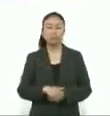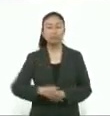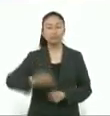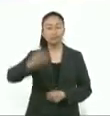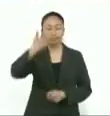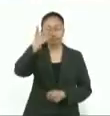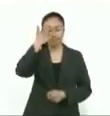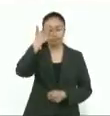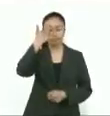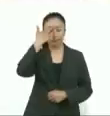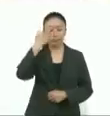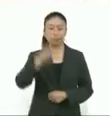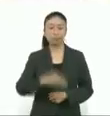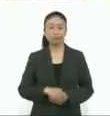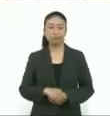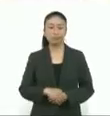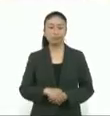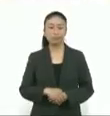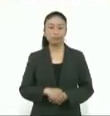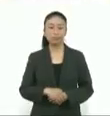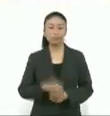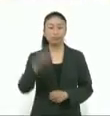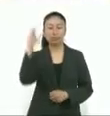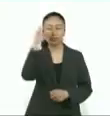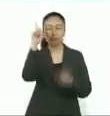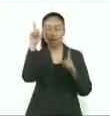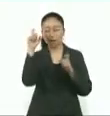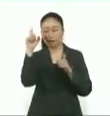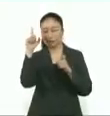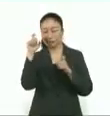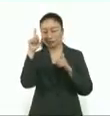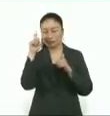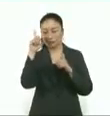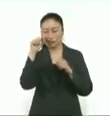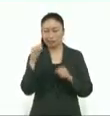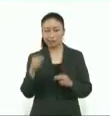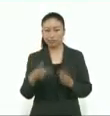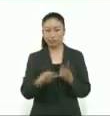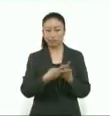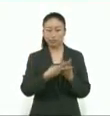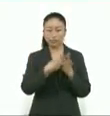Recuerden tomar muchas fotos y poner